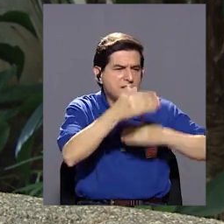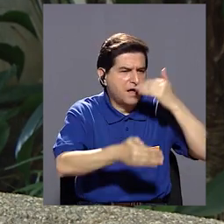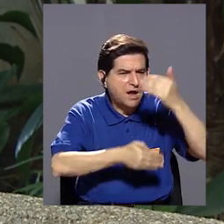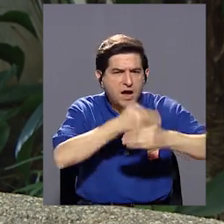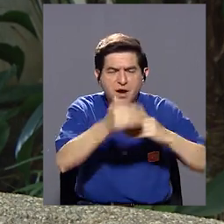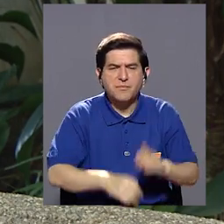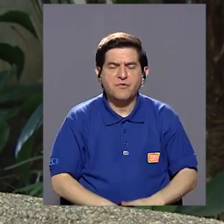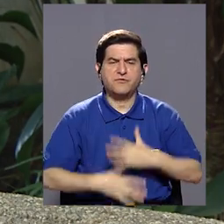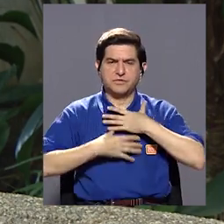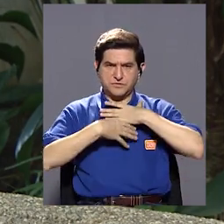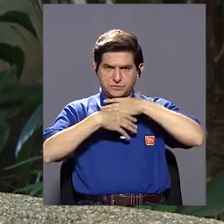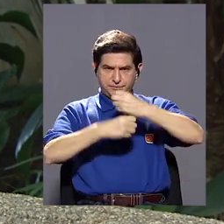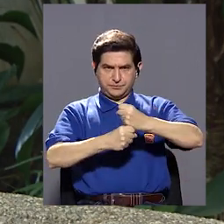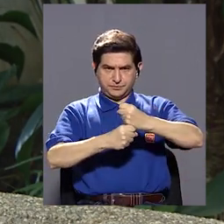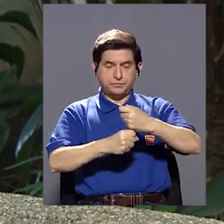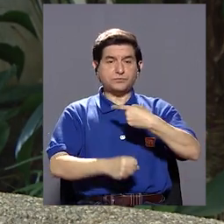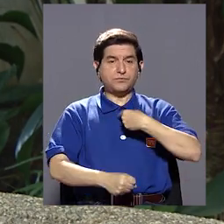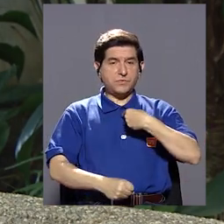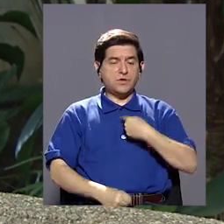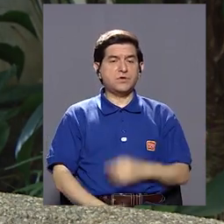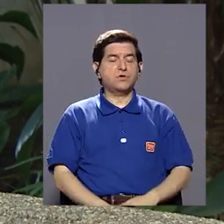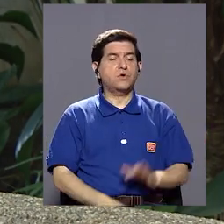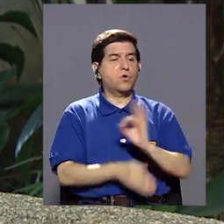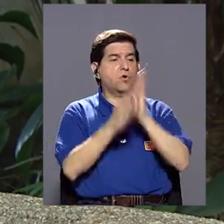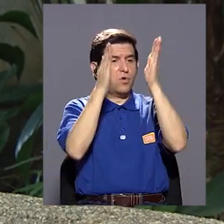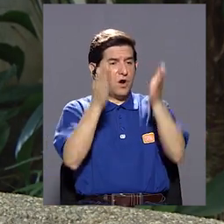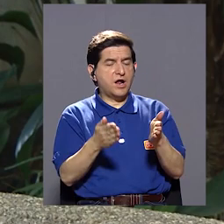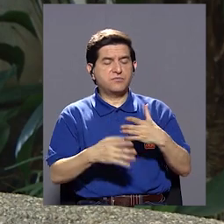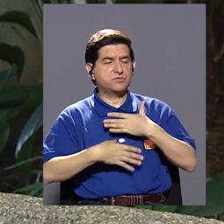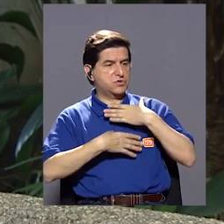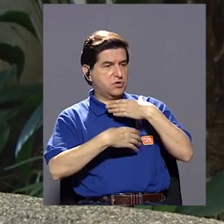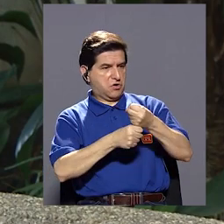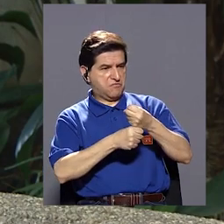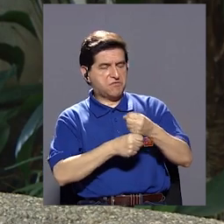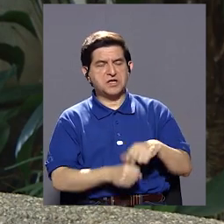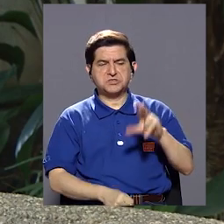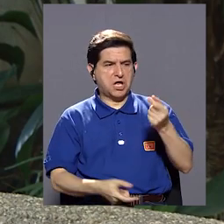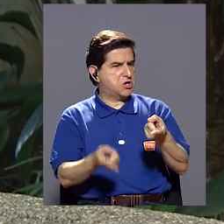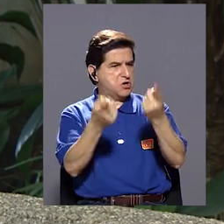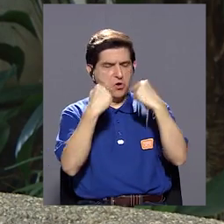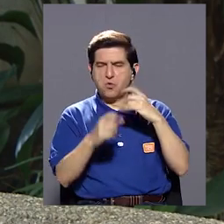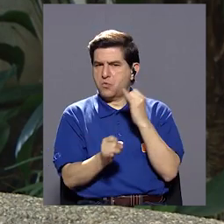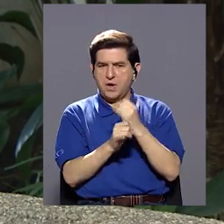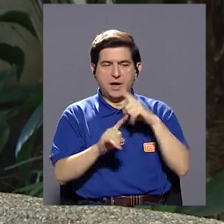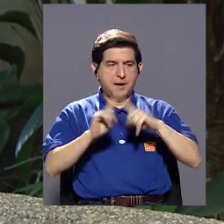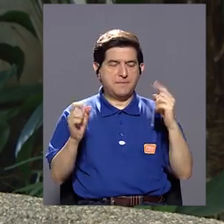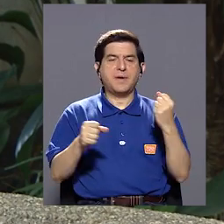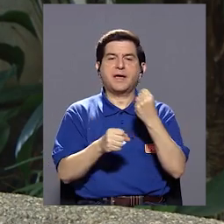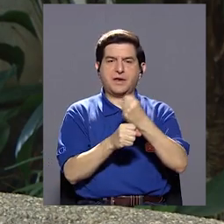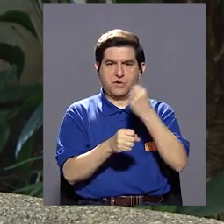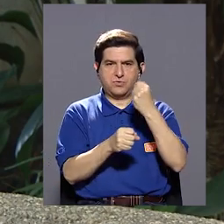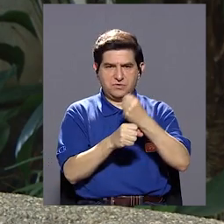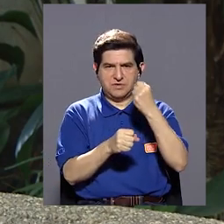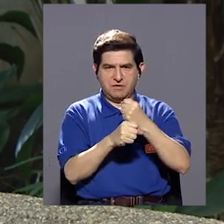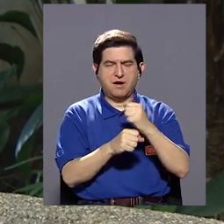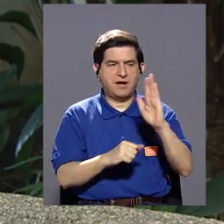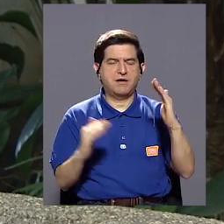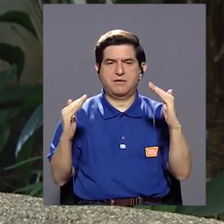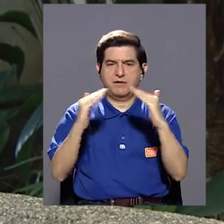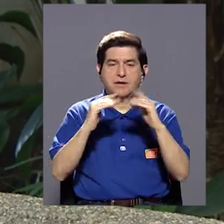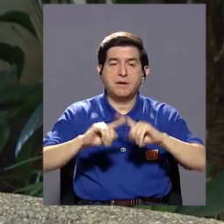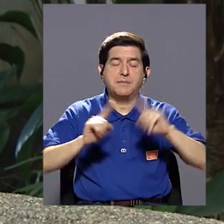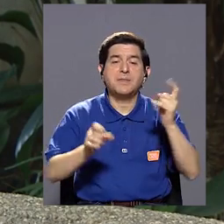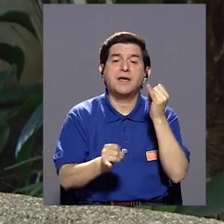proceso, un régimen de confianza, en donde yo le confío al funcionario no llegar a las instalaciones y realizar el trabajo desde ahí. Sin